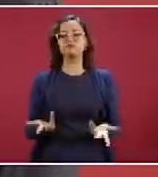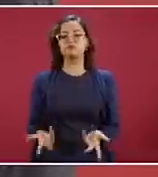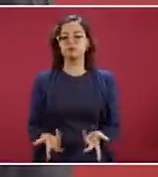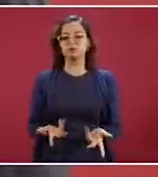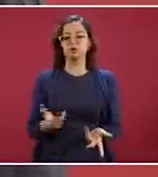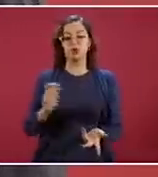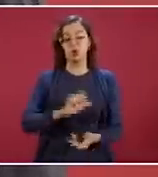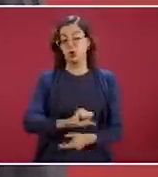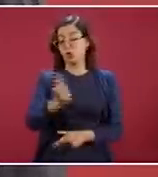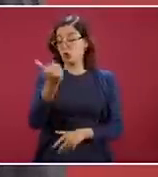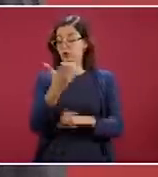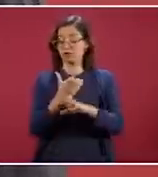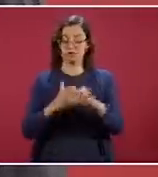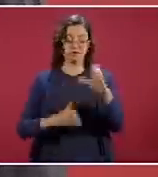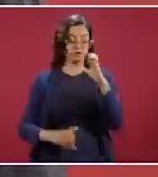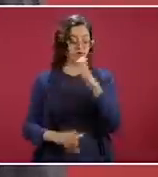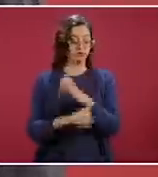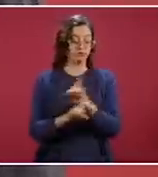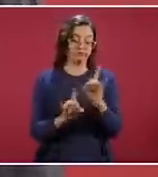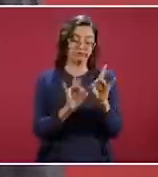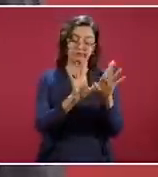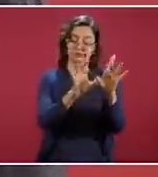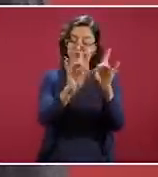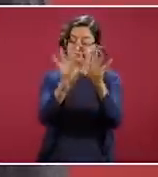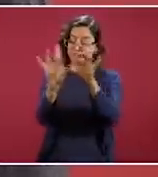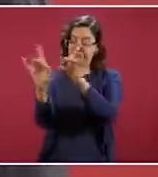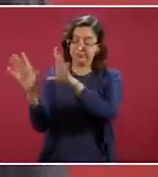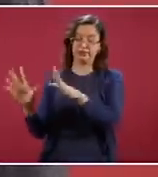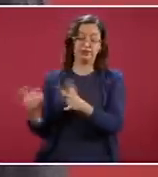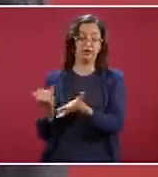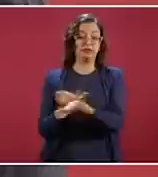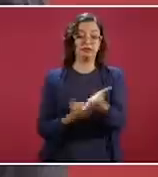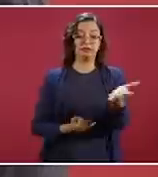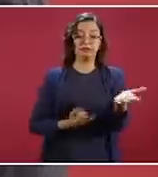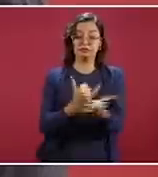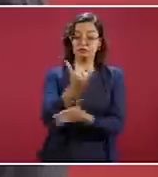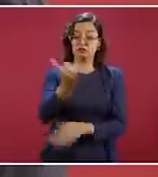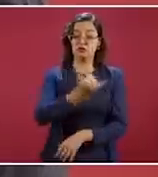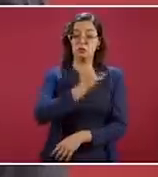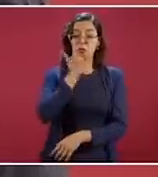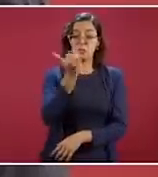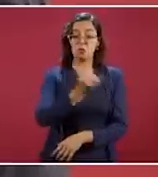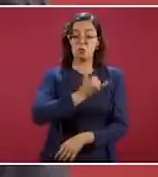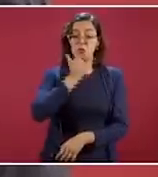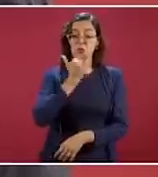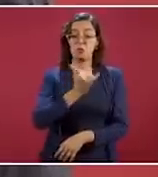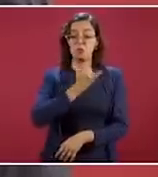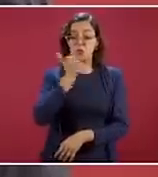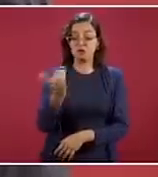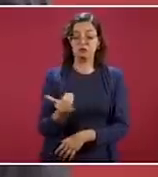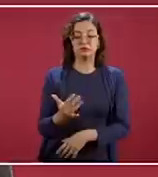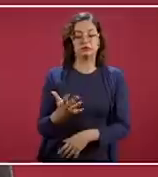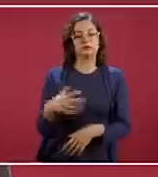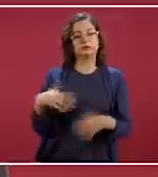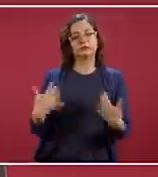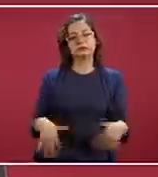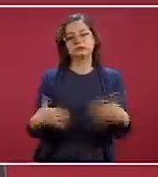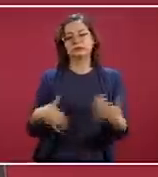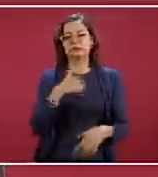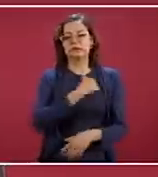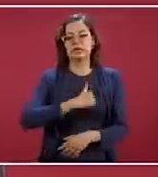y otras decisiones que fueron equivocadas, a pesar de que